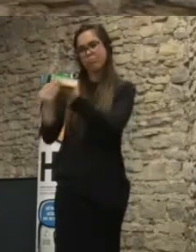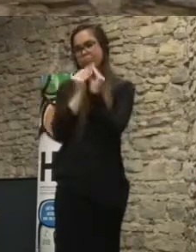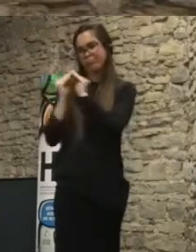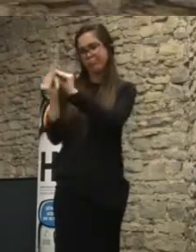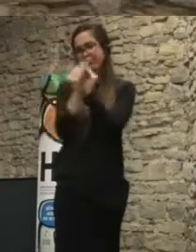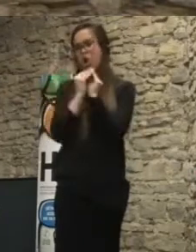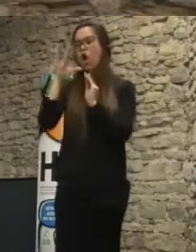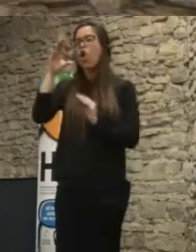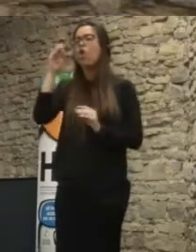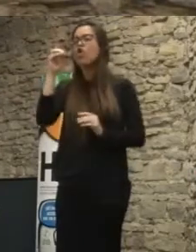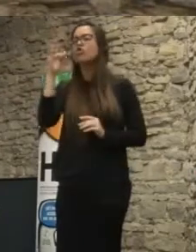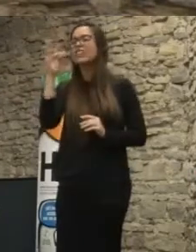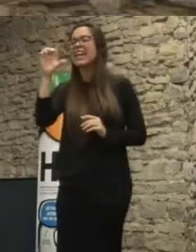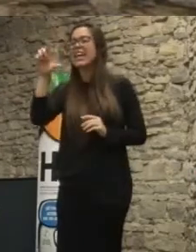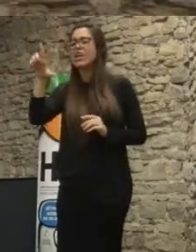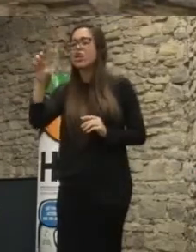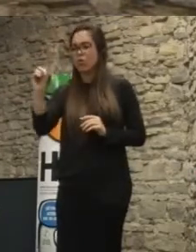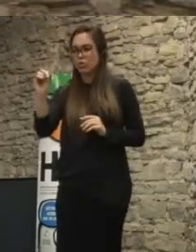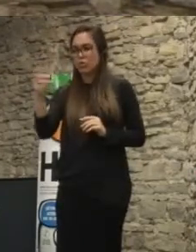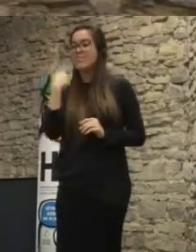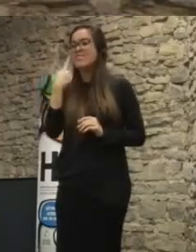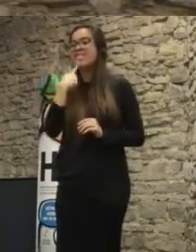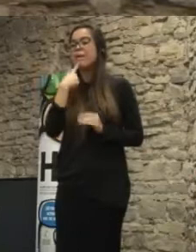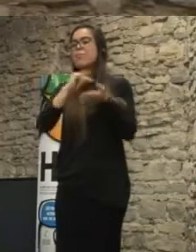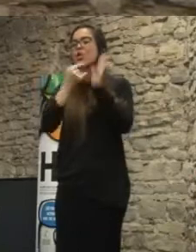decía Cotelo, ¿no? La centralidad del proyecto.